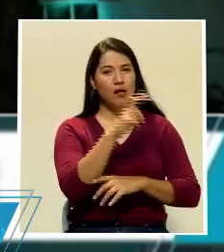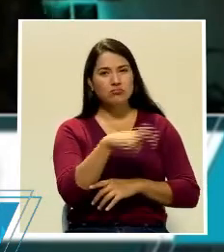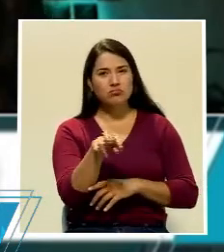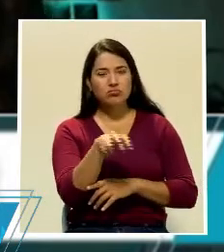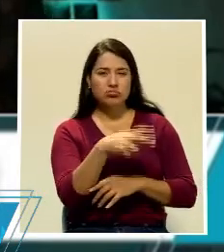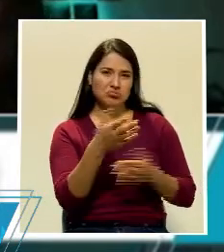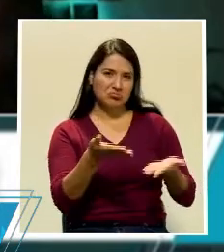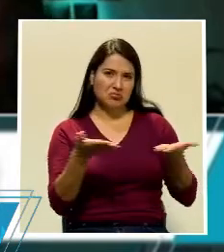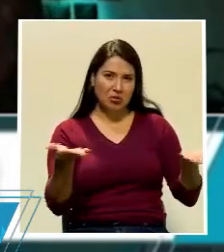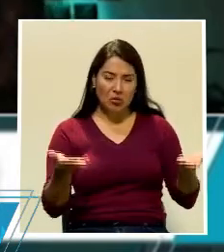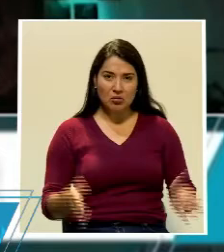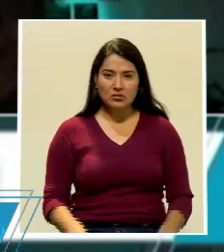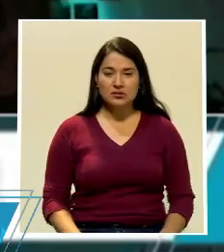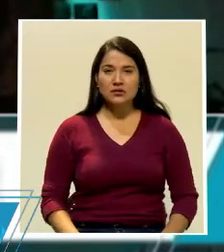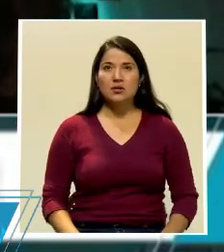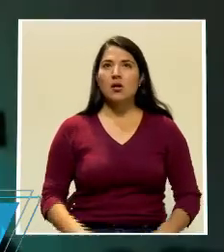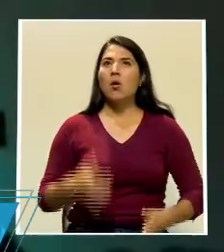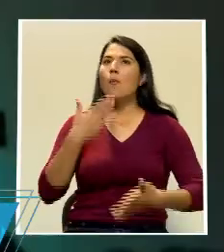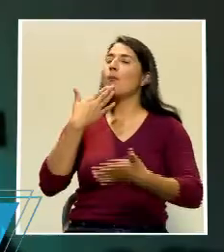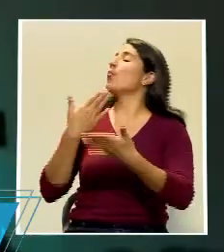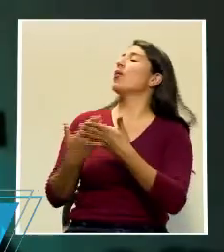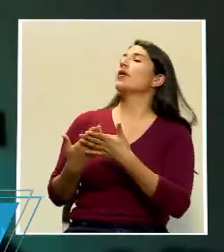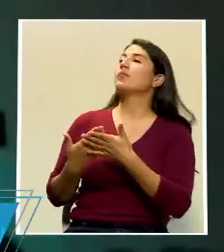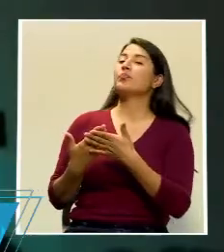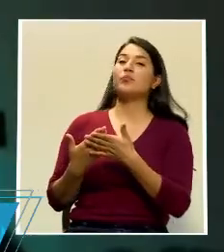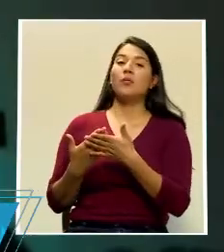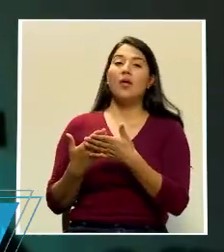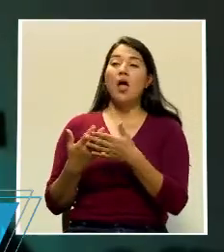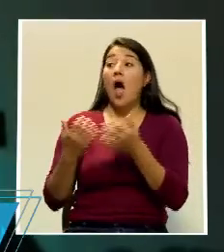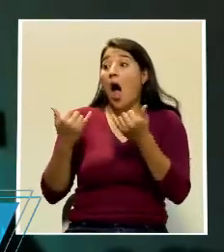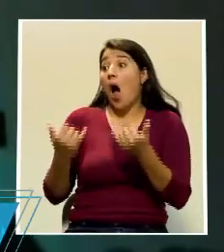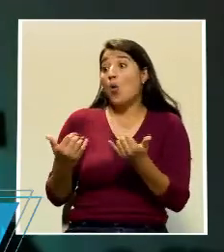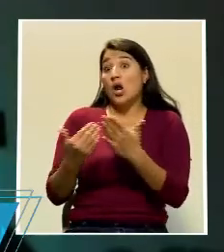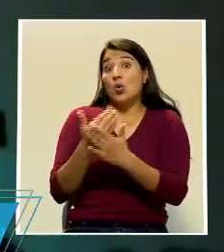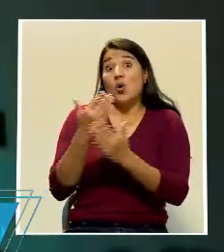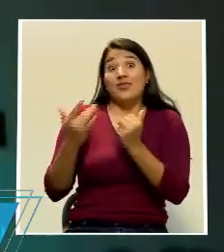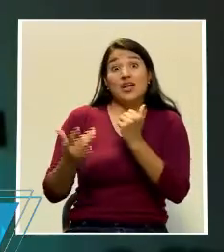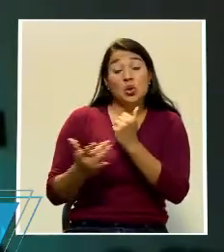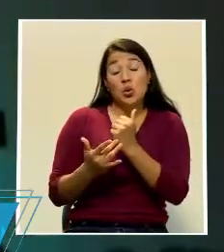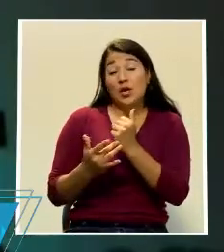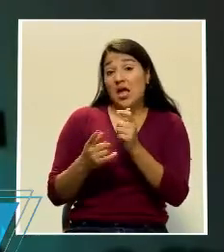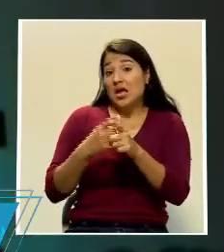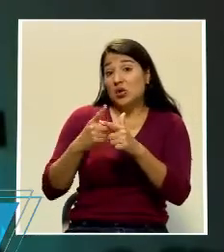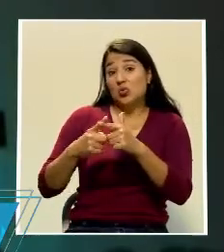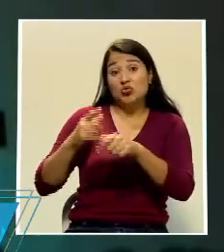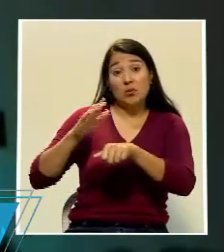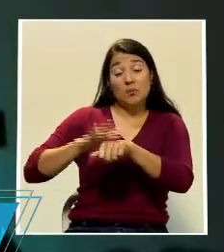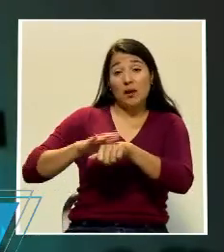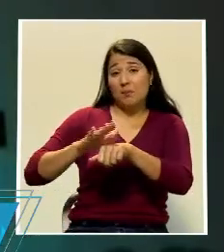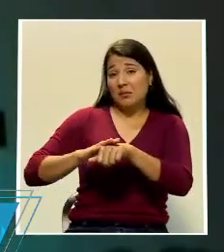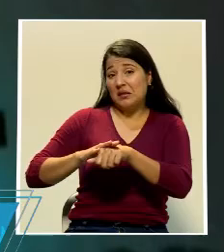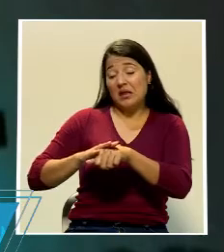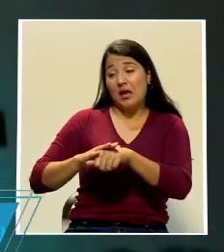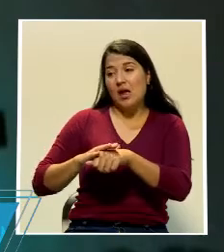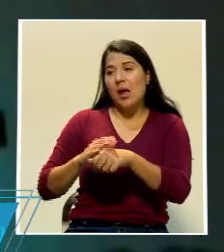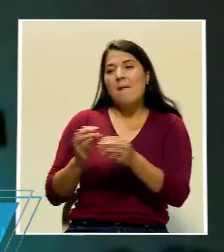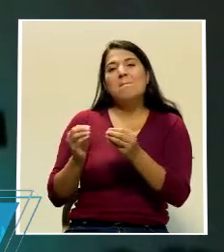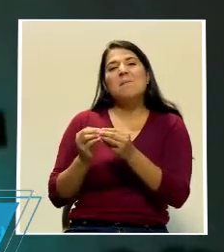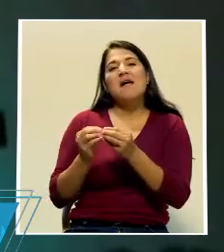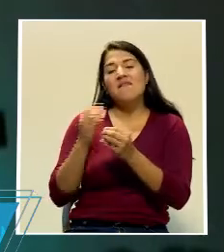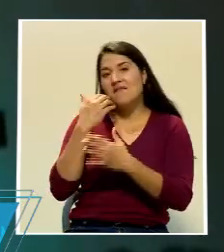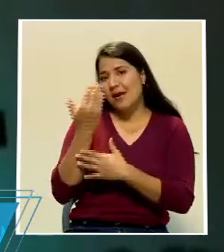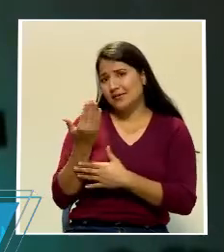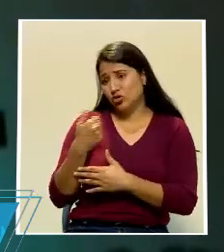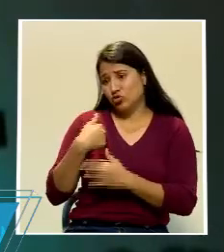Bueno, el equipo ahora, hay nuevas tecnologías que han permitido que yo utilizo en este momento cámaras pequeñas. Cuando